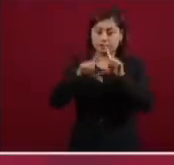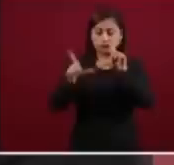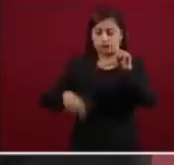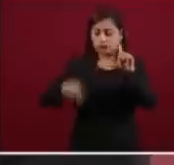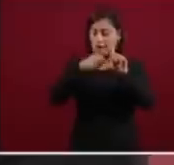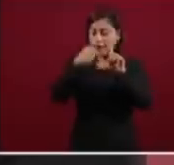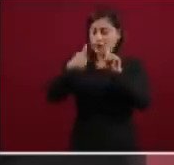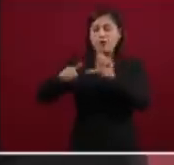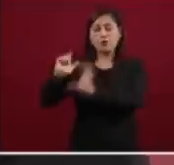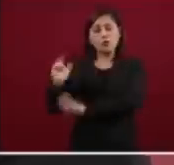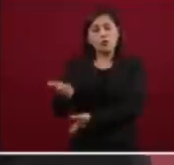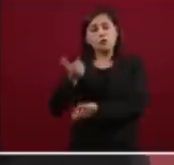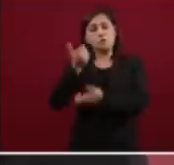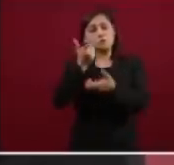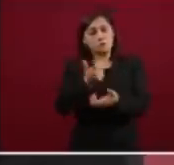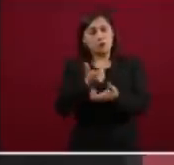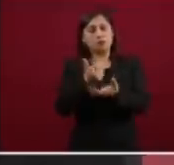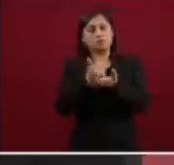un complemento